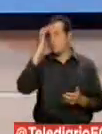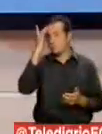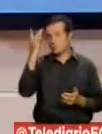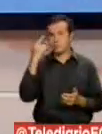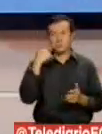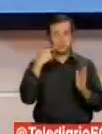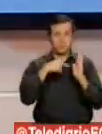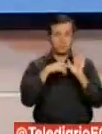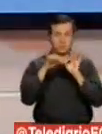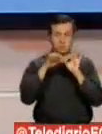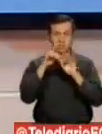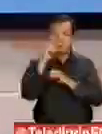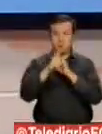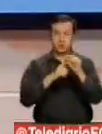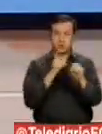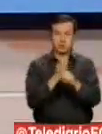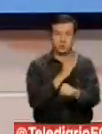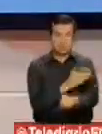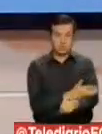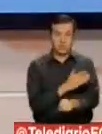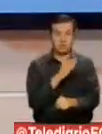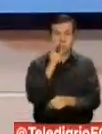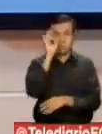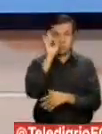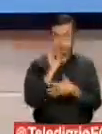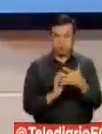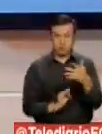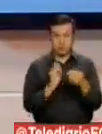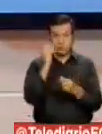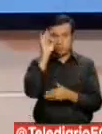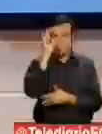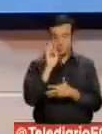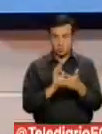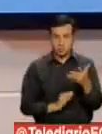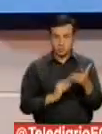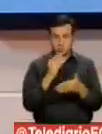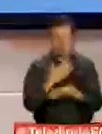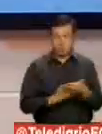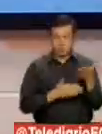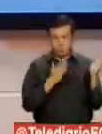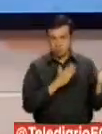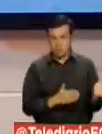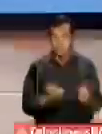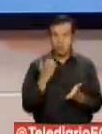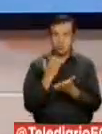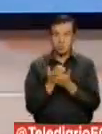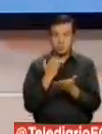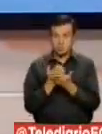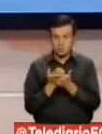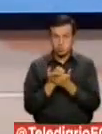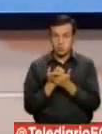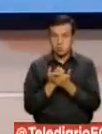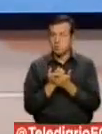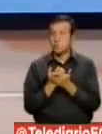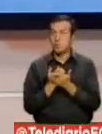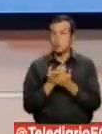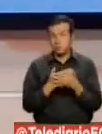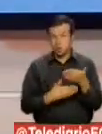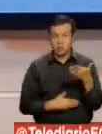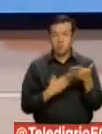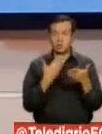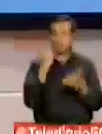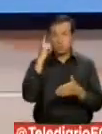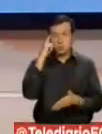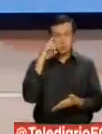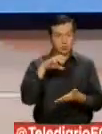Mire, que el año pasado la proforma presupuestaria, la hoja de ruta económica de políticas públicas que presentó